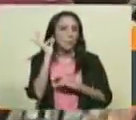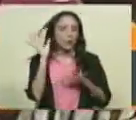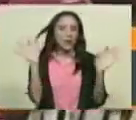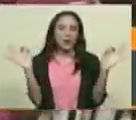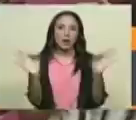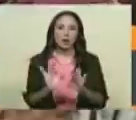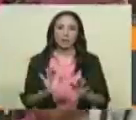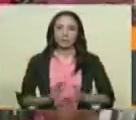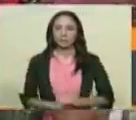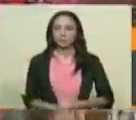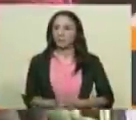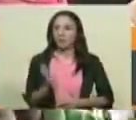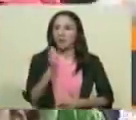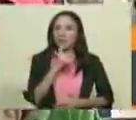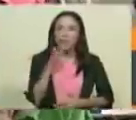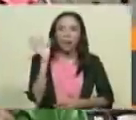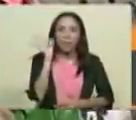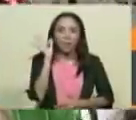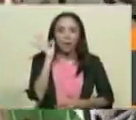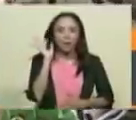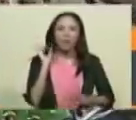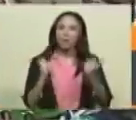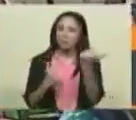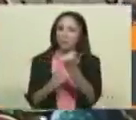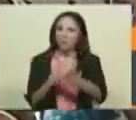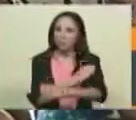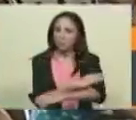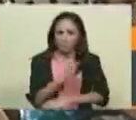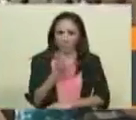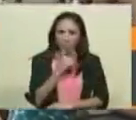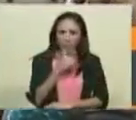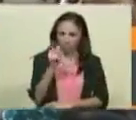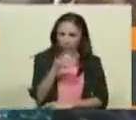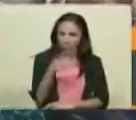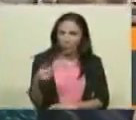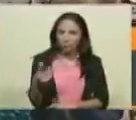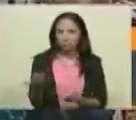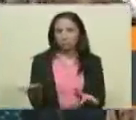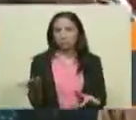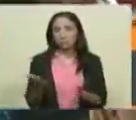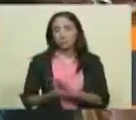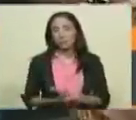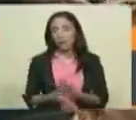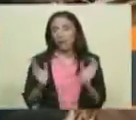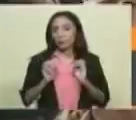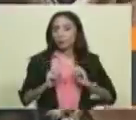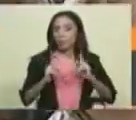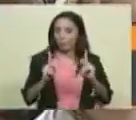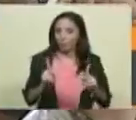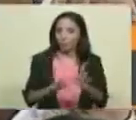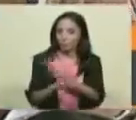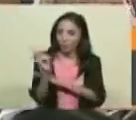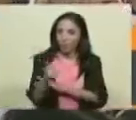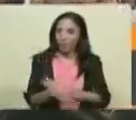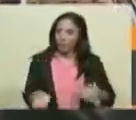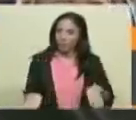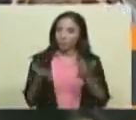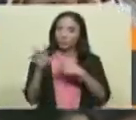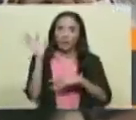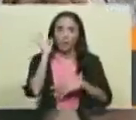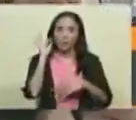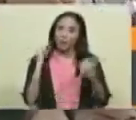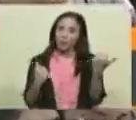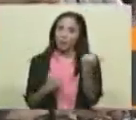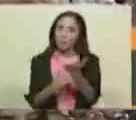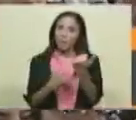Ah, es que no hay mujeres en la oposición para darle la oportunidad, aunque sea una mujer en la oposición,